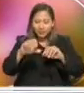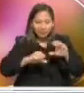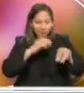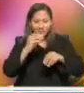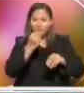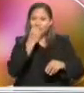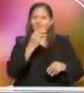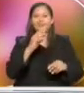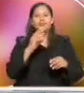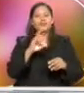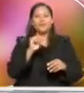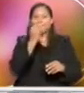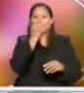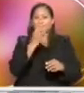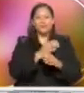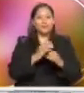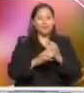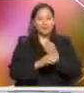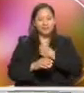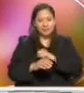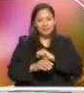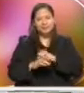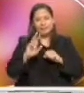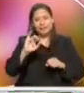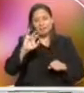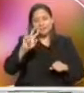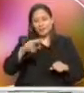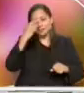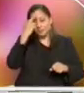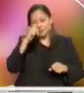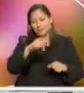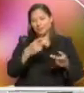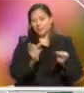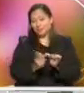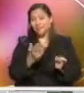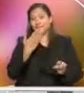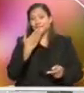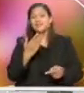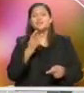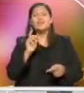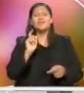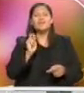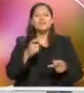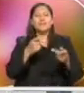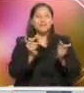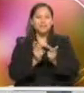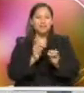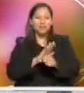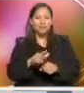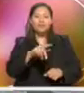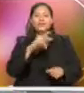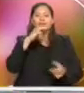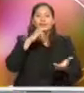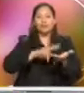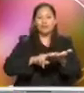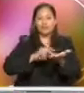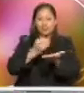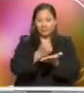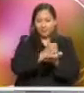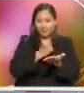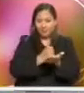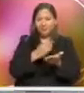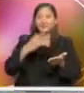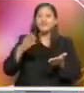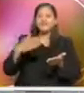comiendo Sí. cosas saludables. Sí, la verdad es que sí. Y Como bien dices, es un muy buen platillo. Cuéntanos, para ¿qué los platillo niños. es? Vamos a hacer un guacamole, pero vamos Sí. a poner surimi,